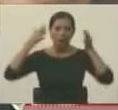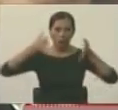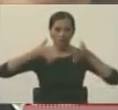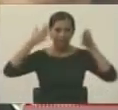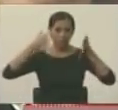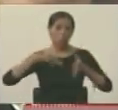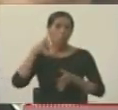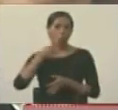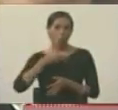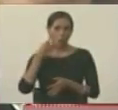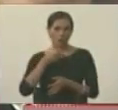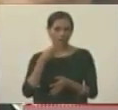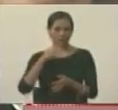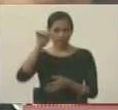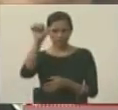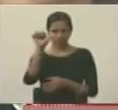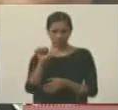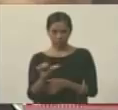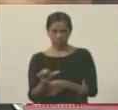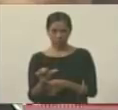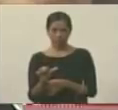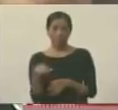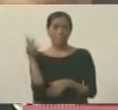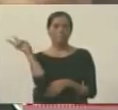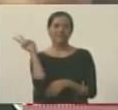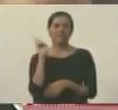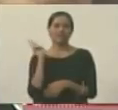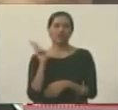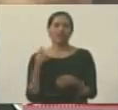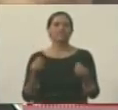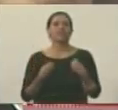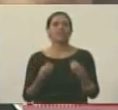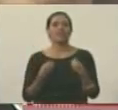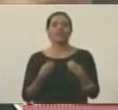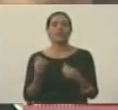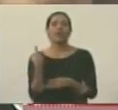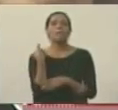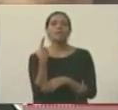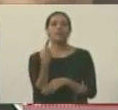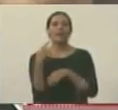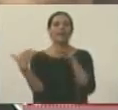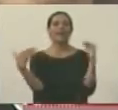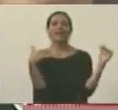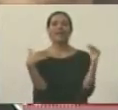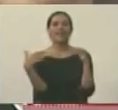análisis pero solo está viviendo la primera guerra